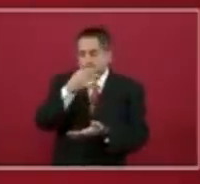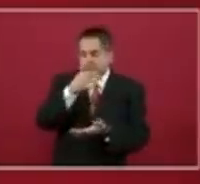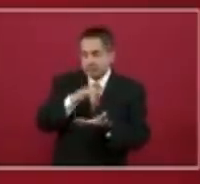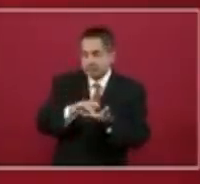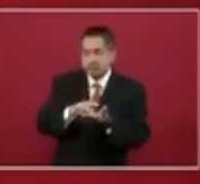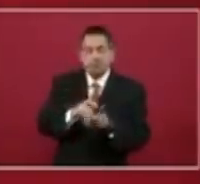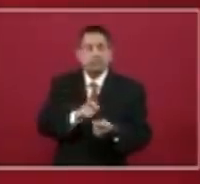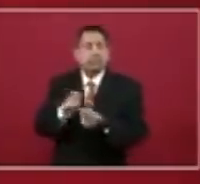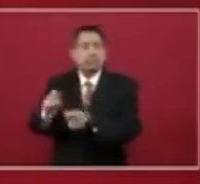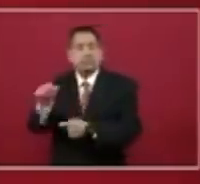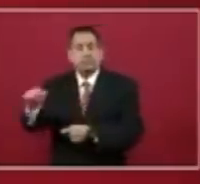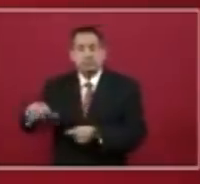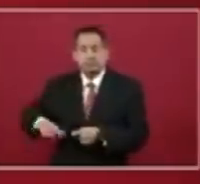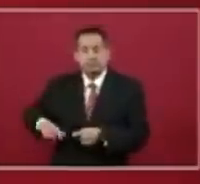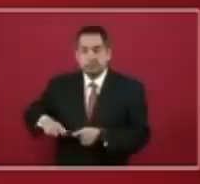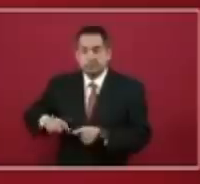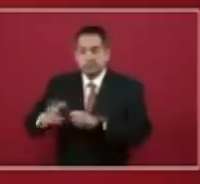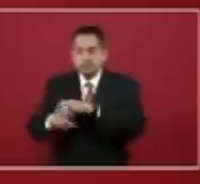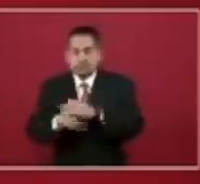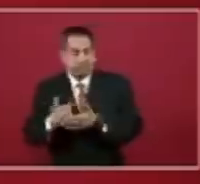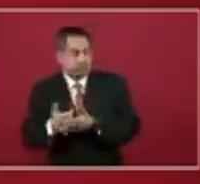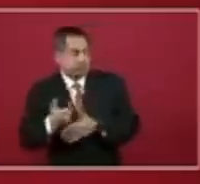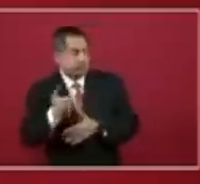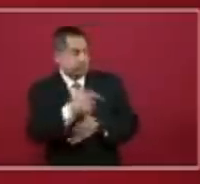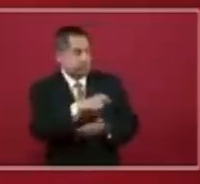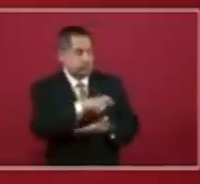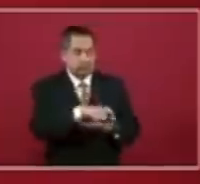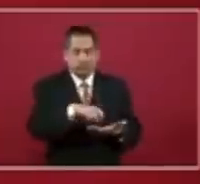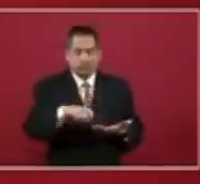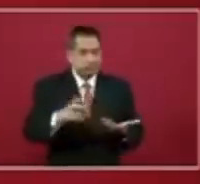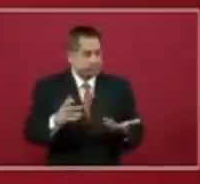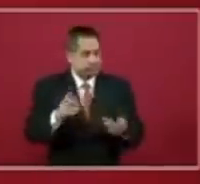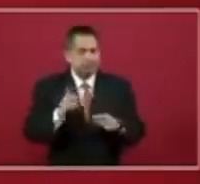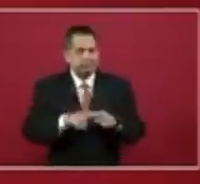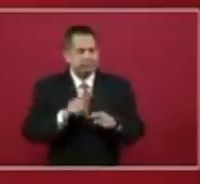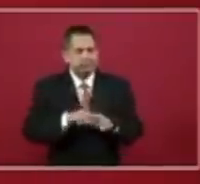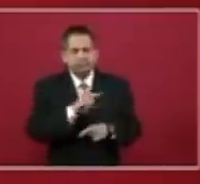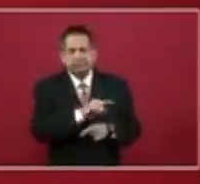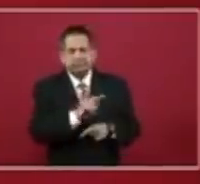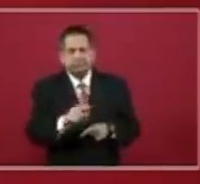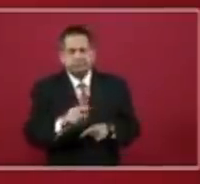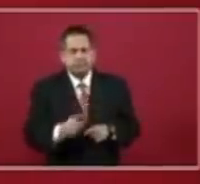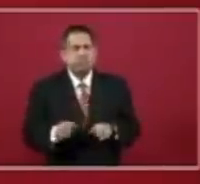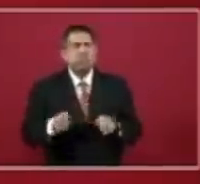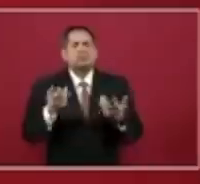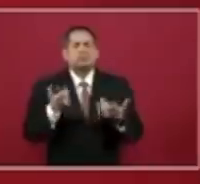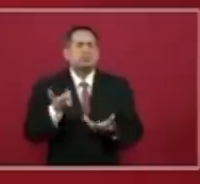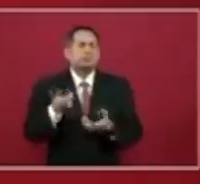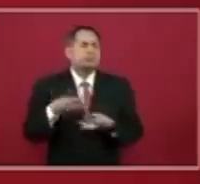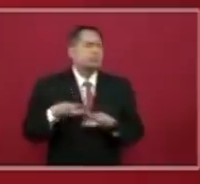al gobierno la compra de medicamentos, en cuánto implicaba,